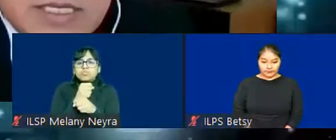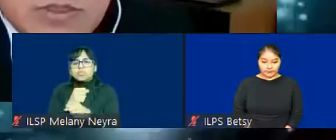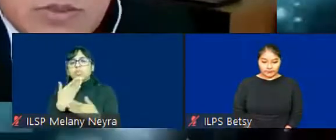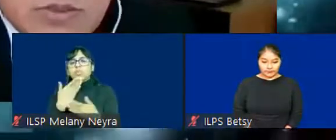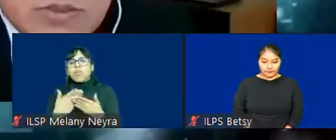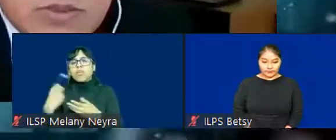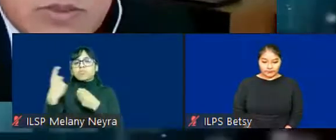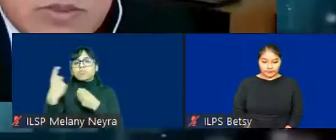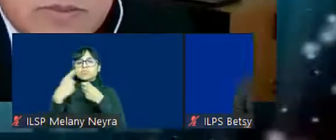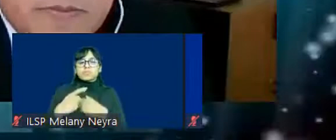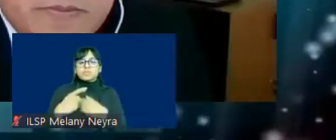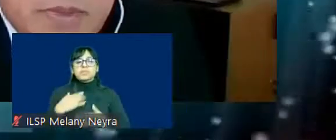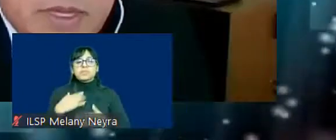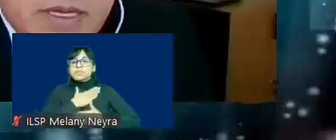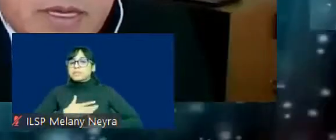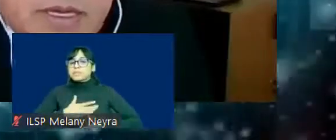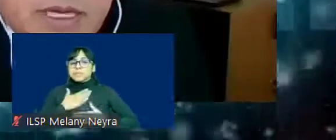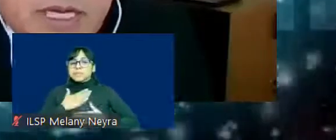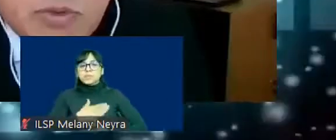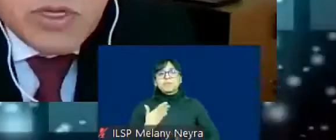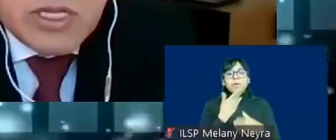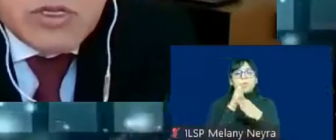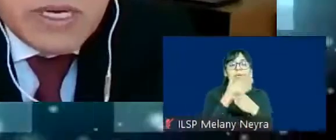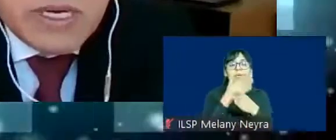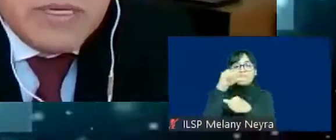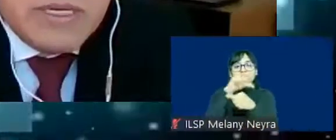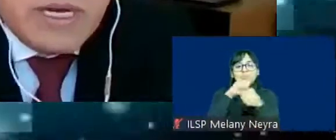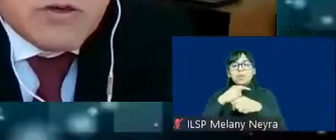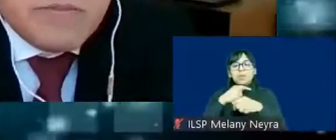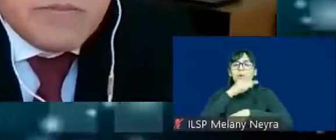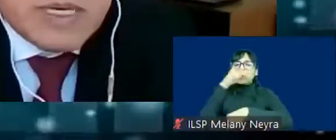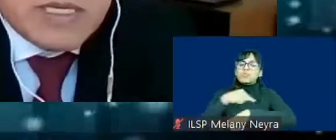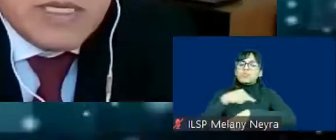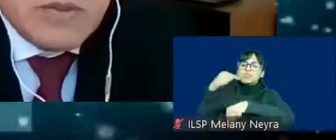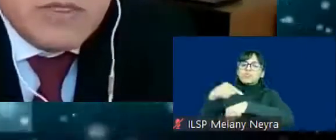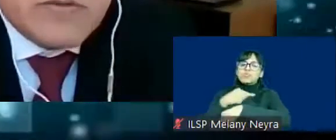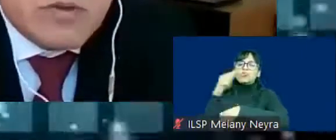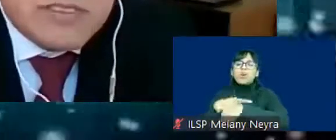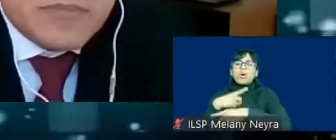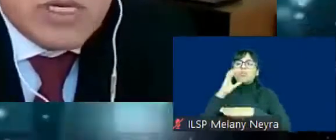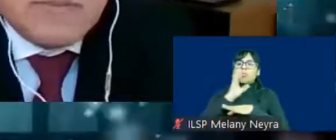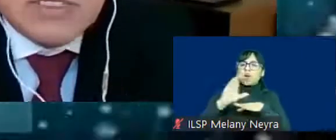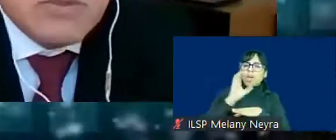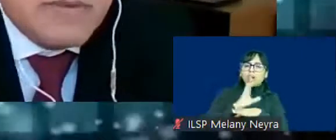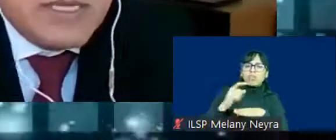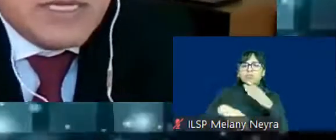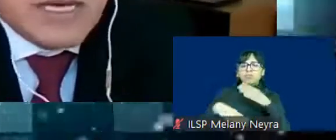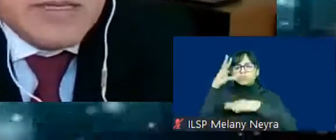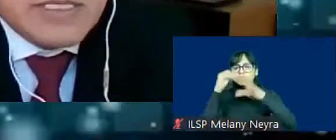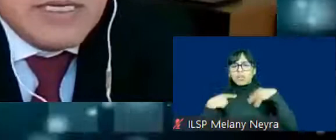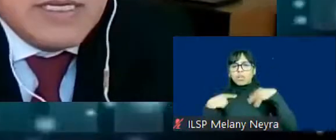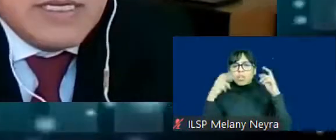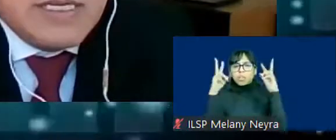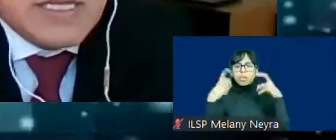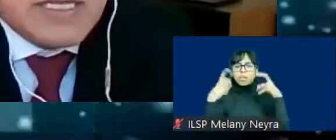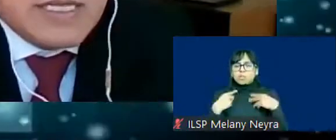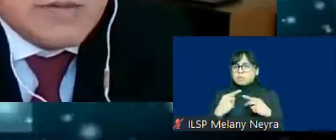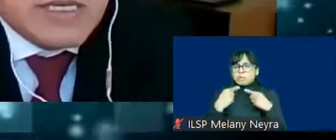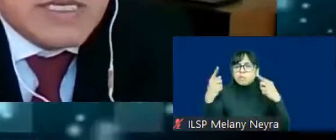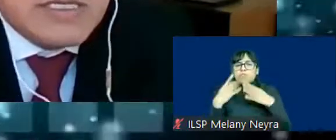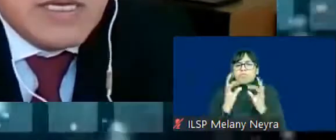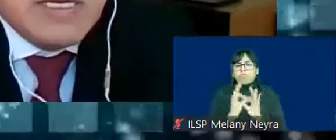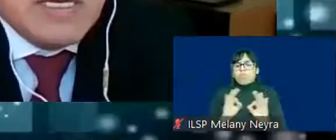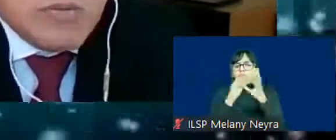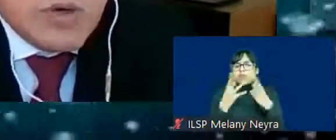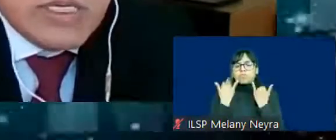mí haber compartido y disfrutado con ustedes estas horas de capacitación en un tema de tanta relevancia y de tanta vigencia